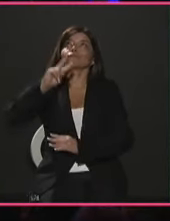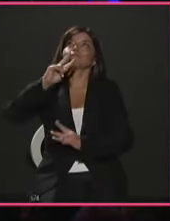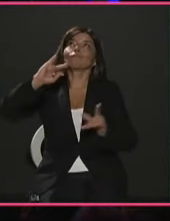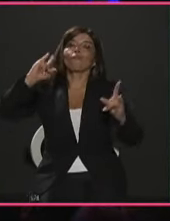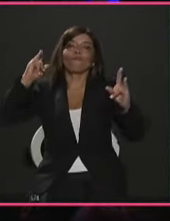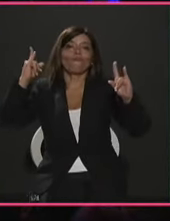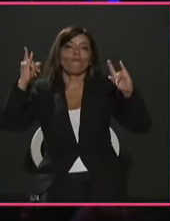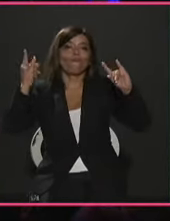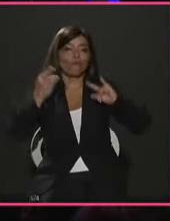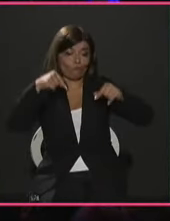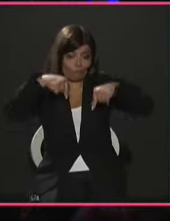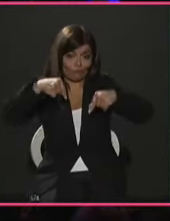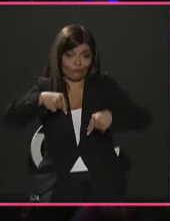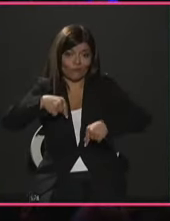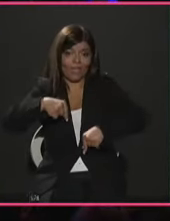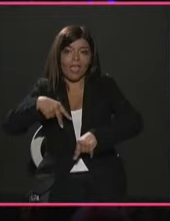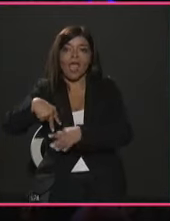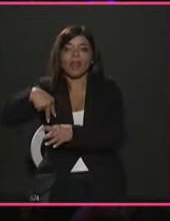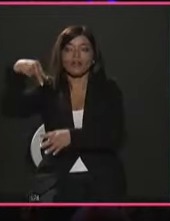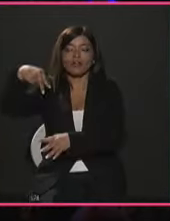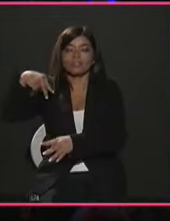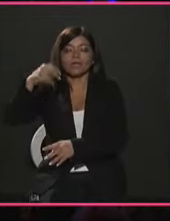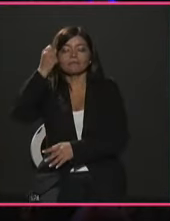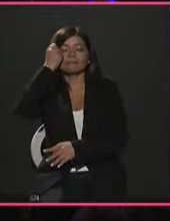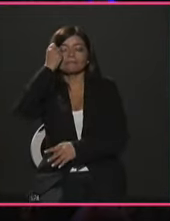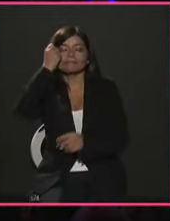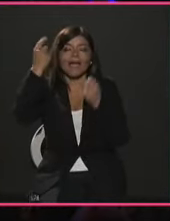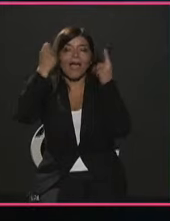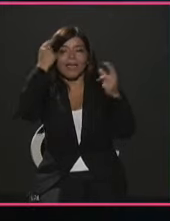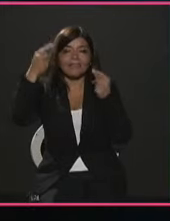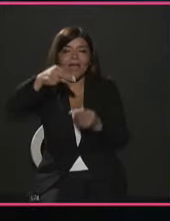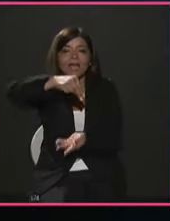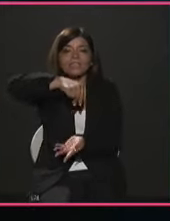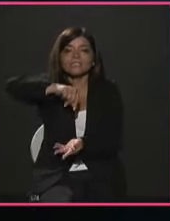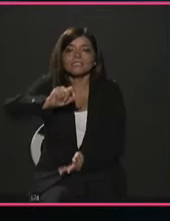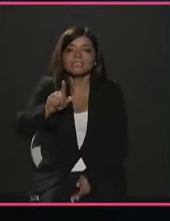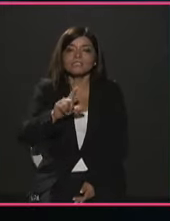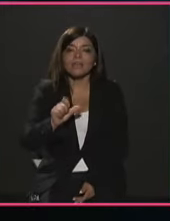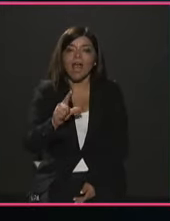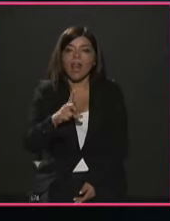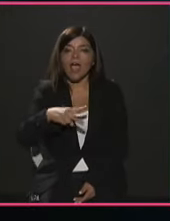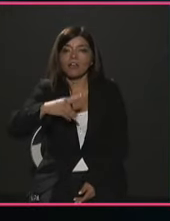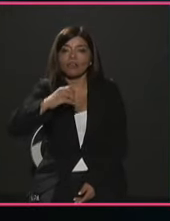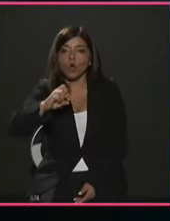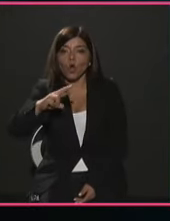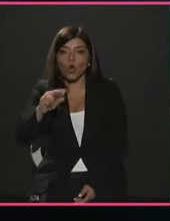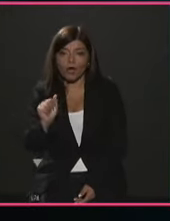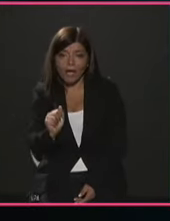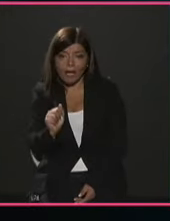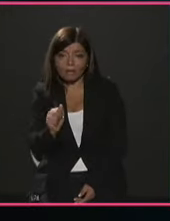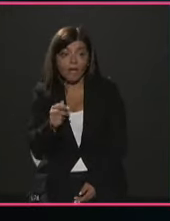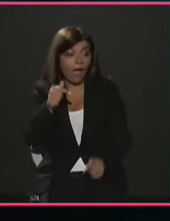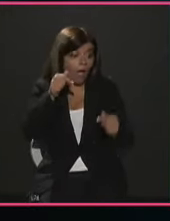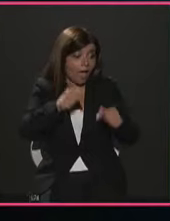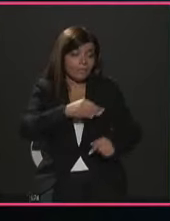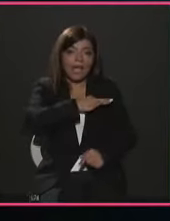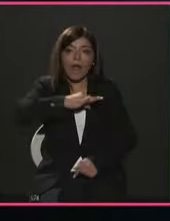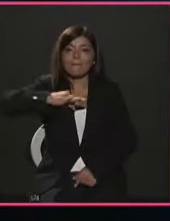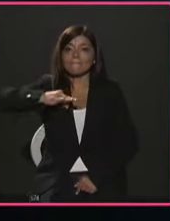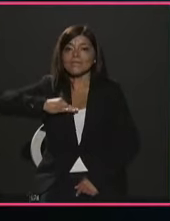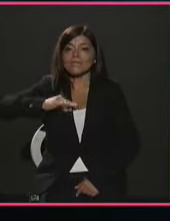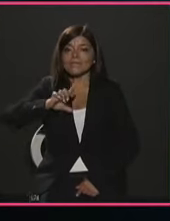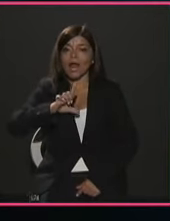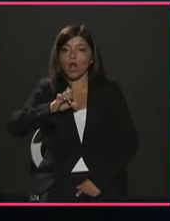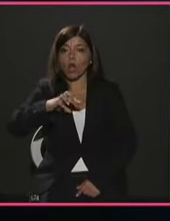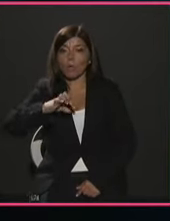eh estaba esta idea de la desaladora y me decían está la ministra Jessica López aquí presente nos vamos juntos Jessica a coquim